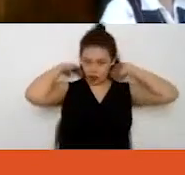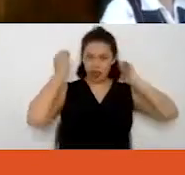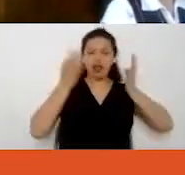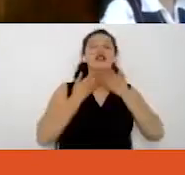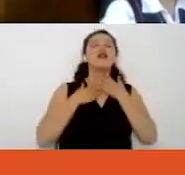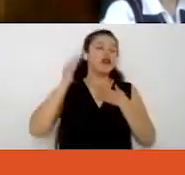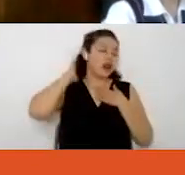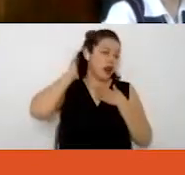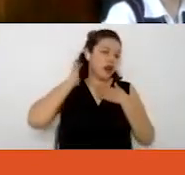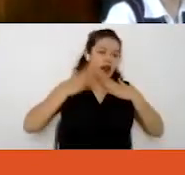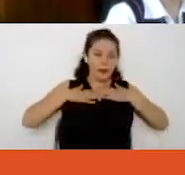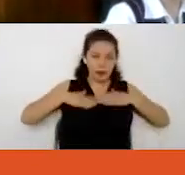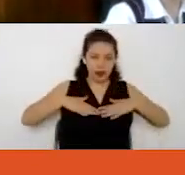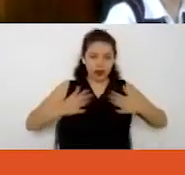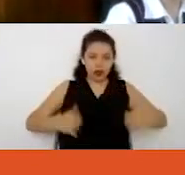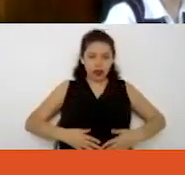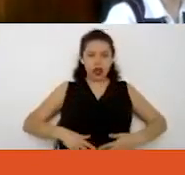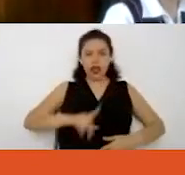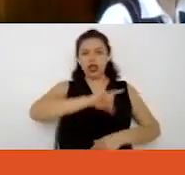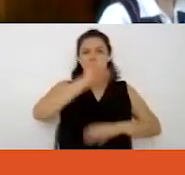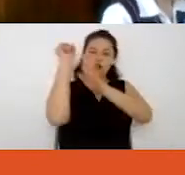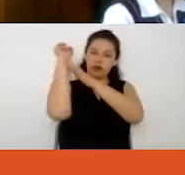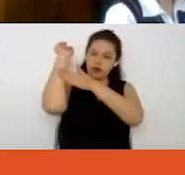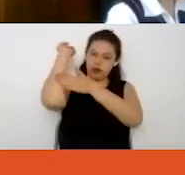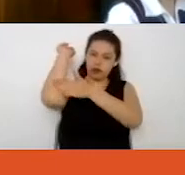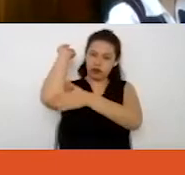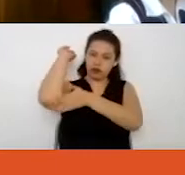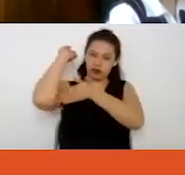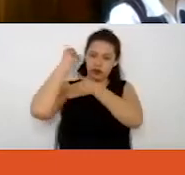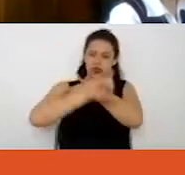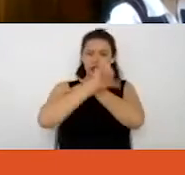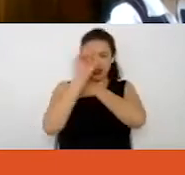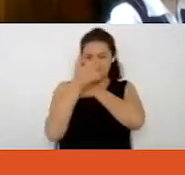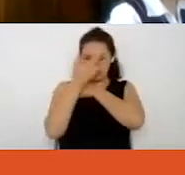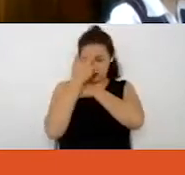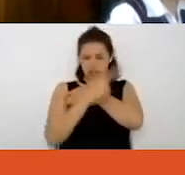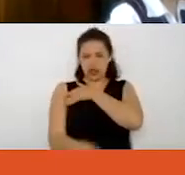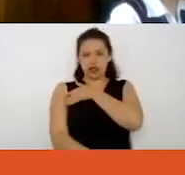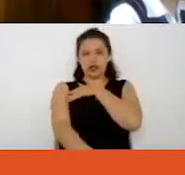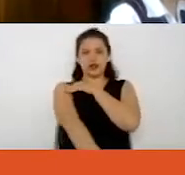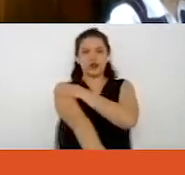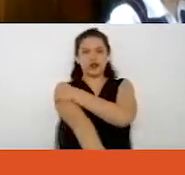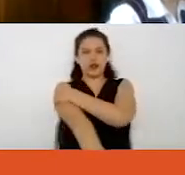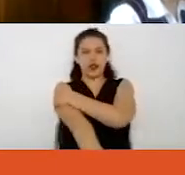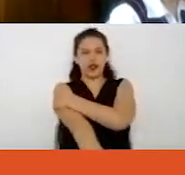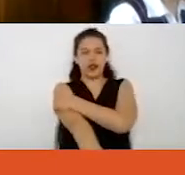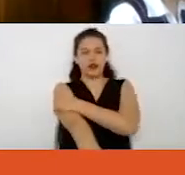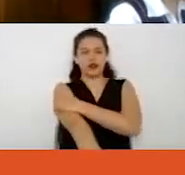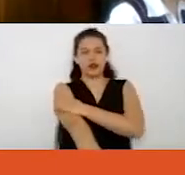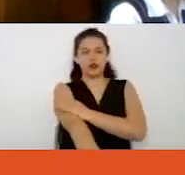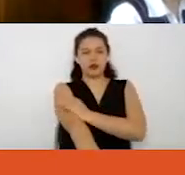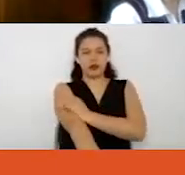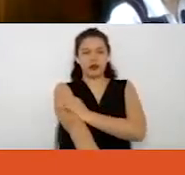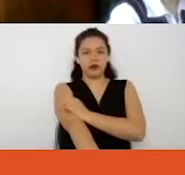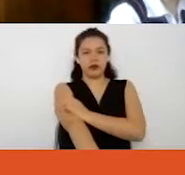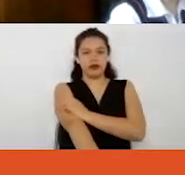abdomen, y luego las extremidades con la inspección tipo tabular. Recordemos que este tipo de inspecciones se hacen con